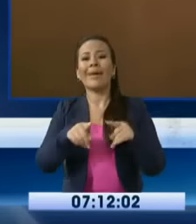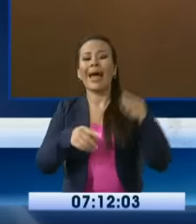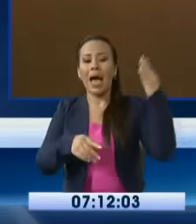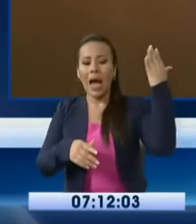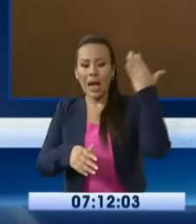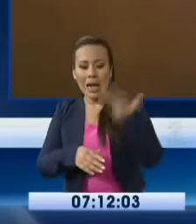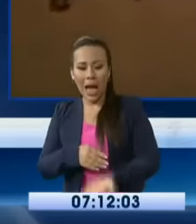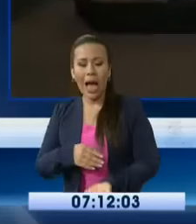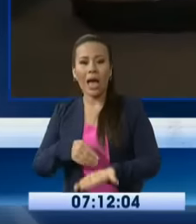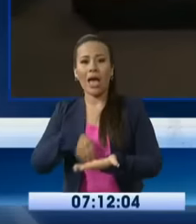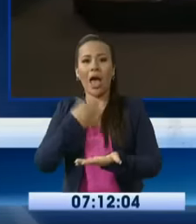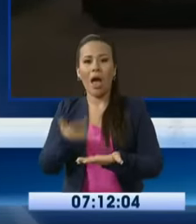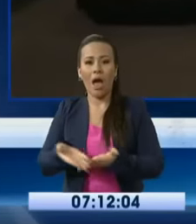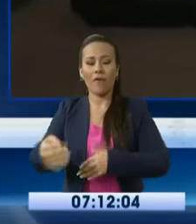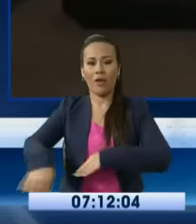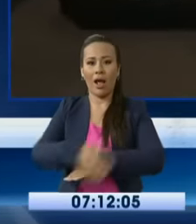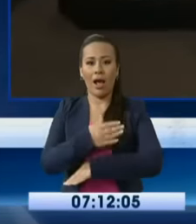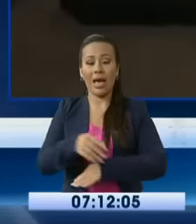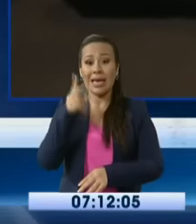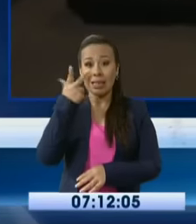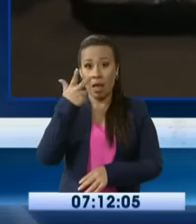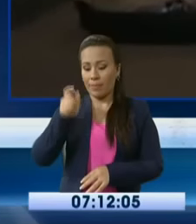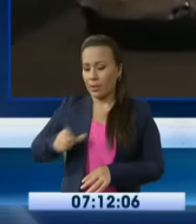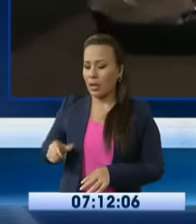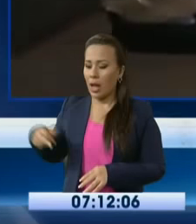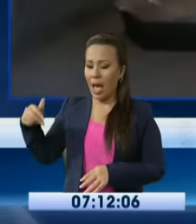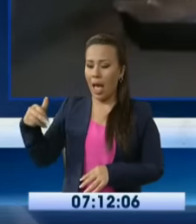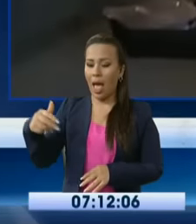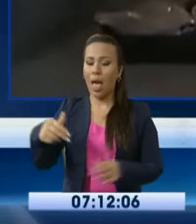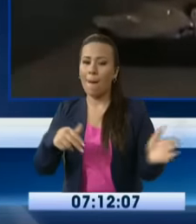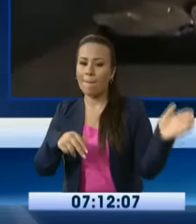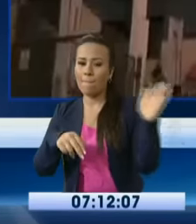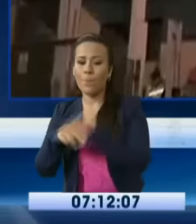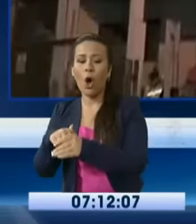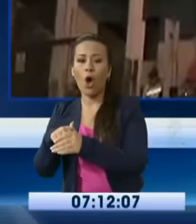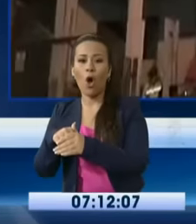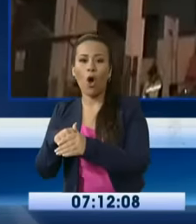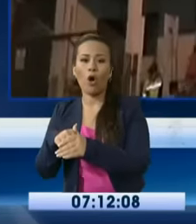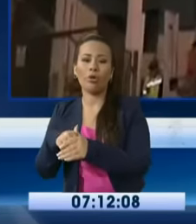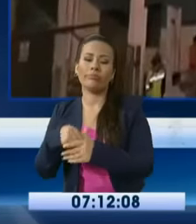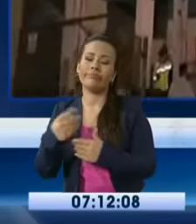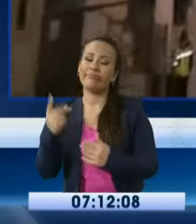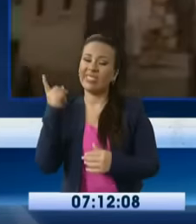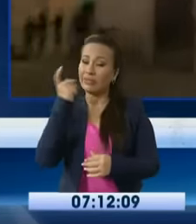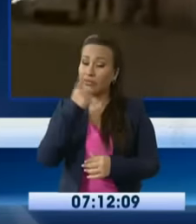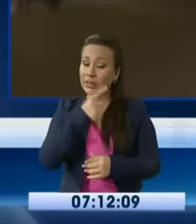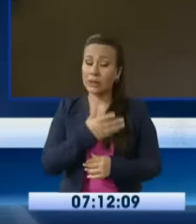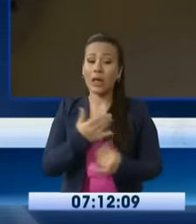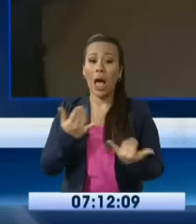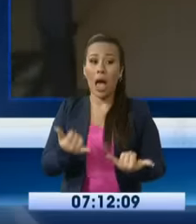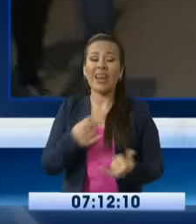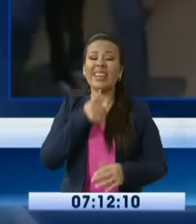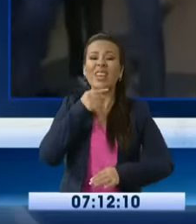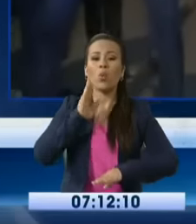parte porque Francisco, no alcanzaron con su objetivo los supuestos o los presuntos actores